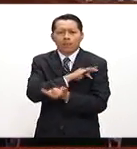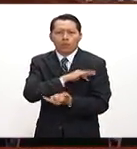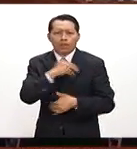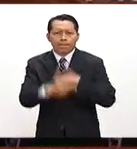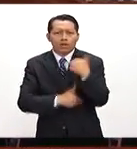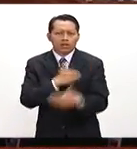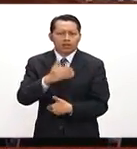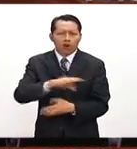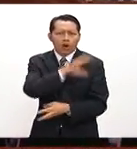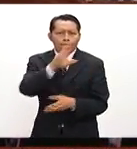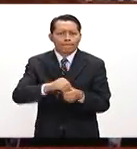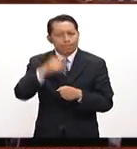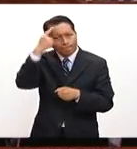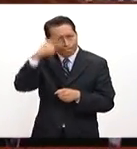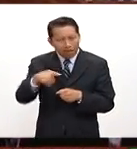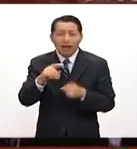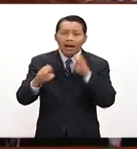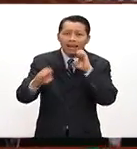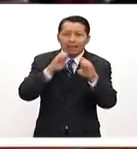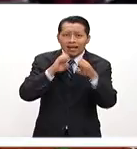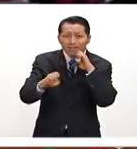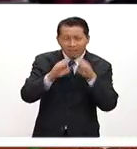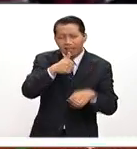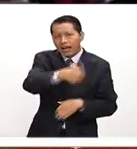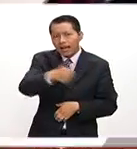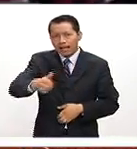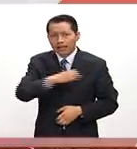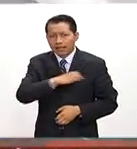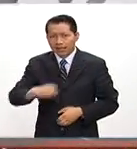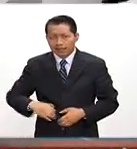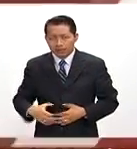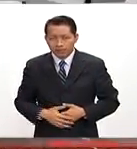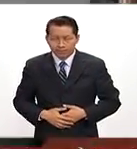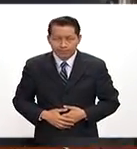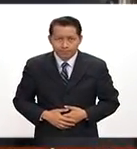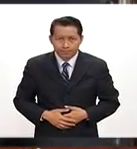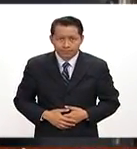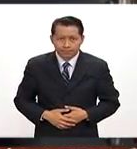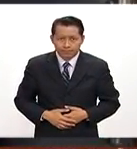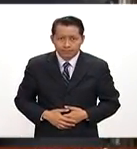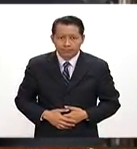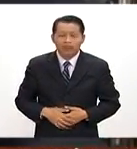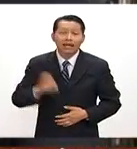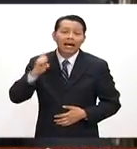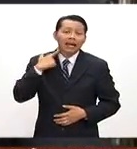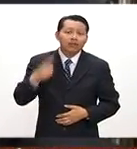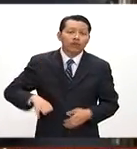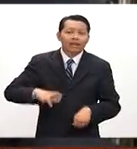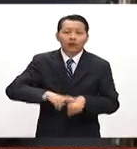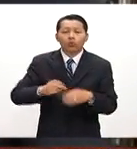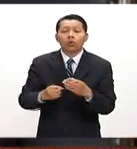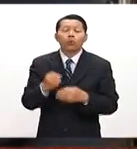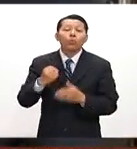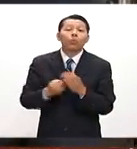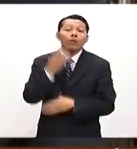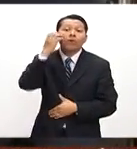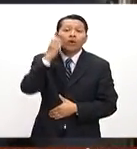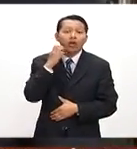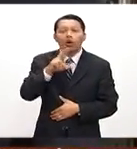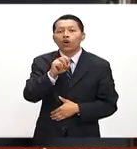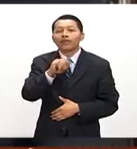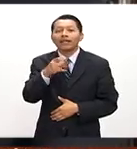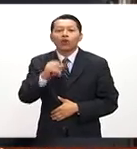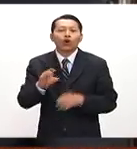en el que habrán de realizarse las entrevistas con cada uno de ellos. El exgobernador de Nuevo León, Rodrigo Medina,